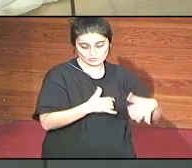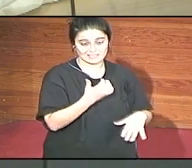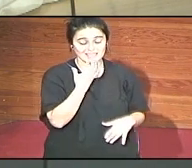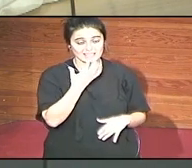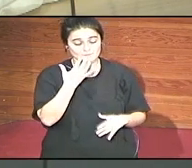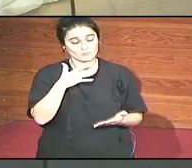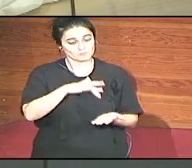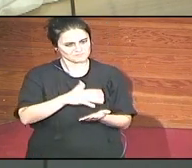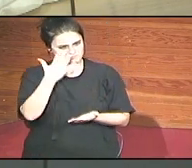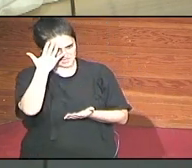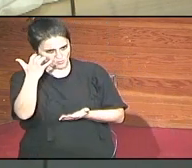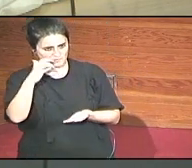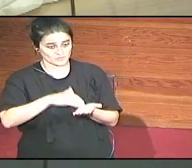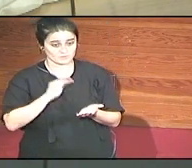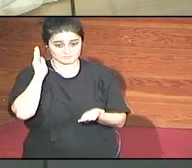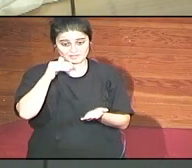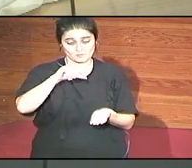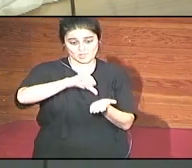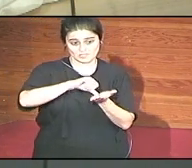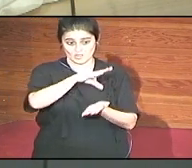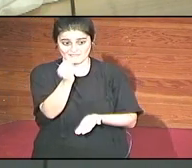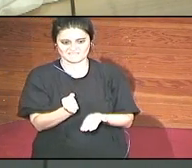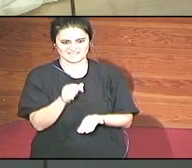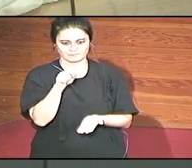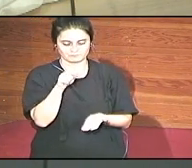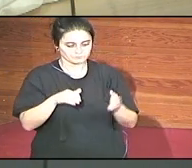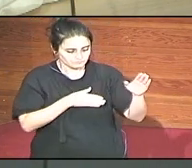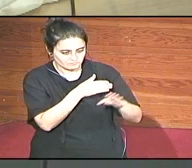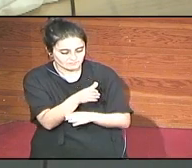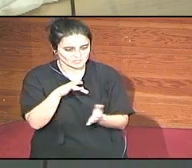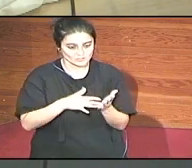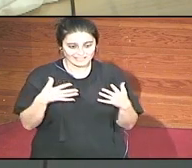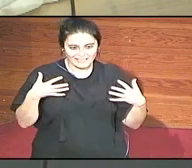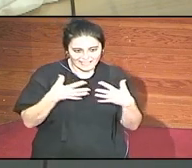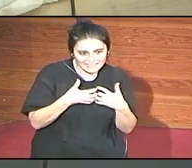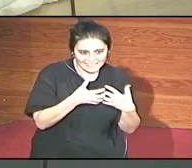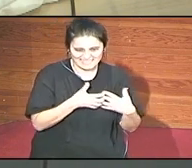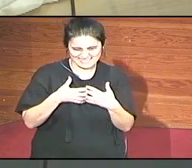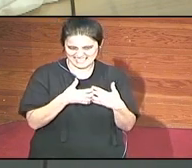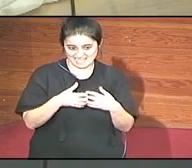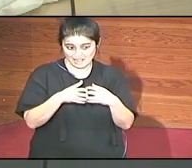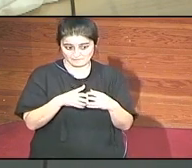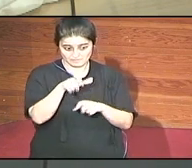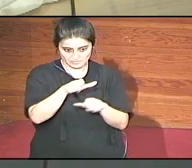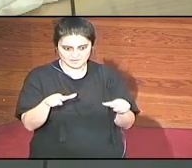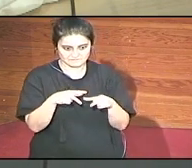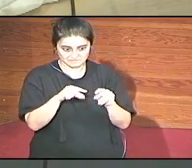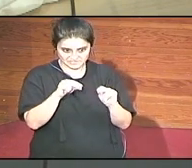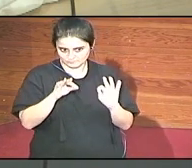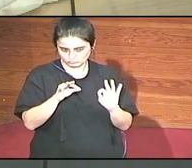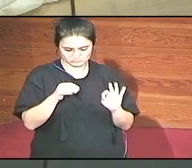llegué estaban en guerra cargada de extraer la guerra civil y una situación de antes caos es toda una guerra de